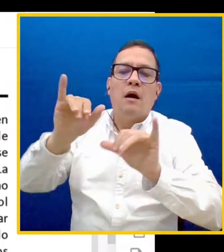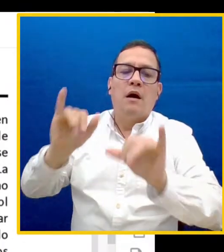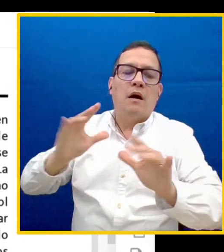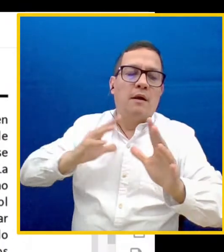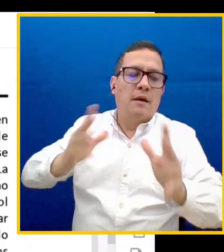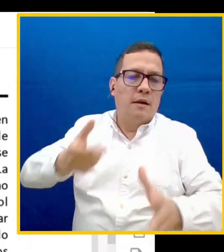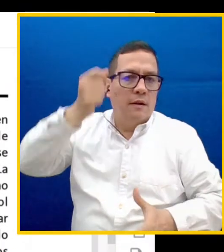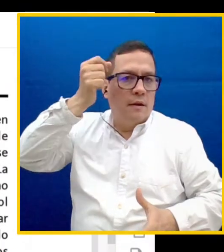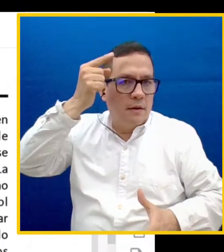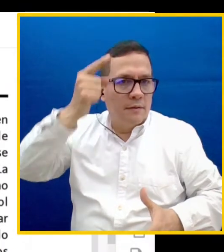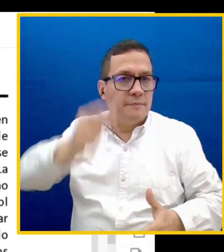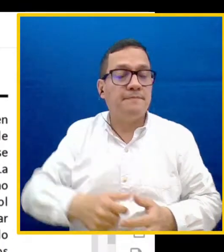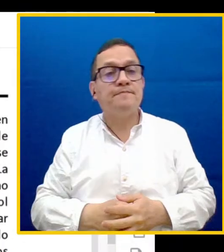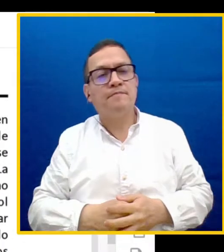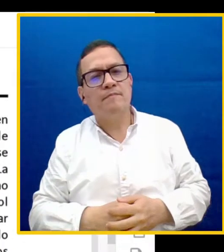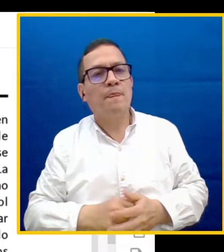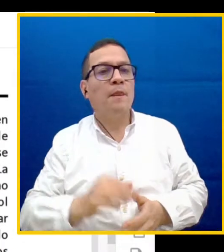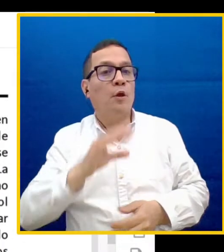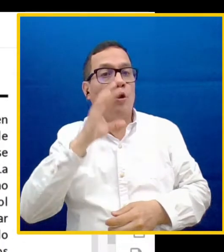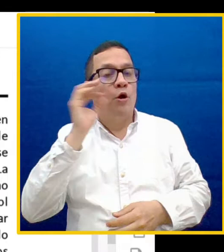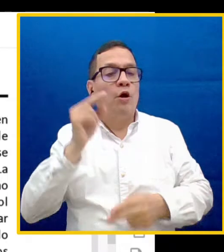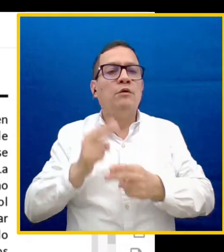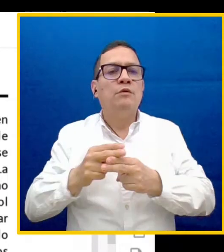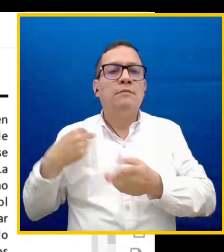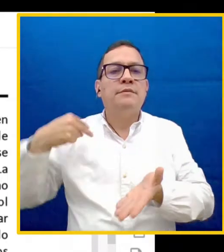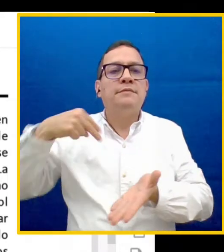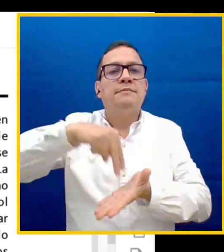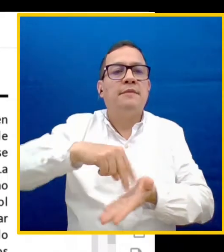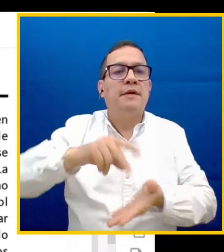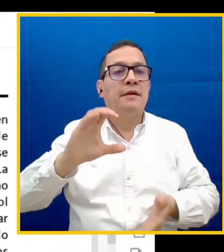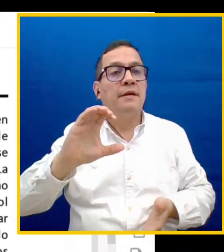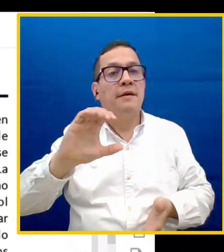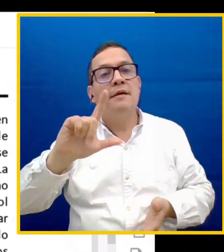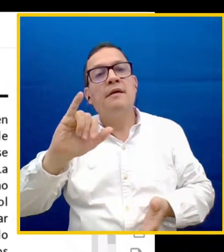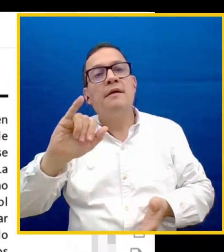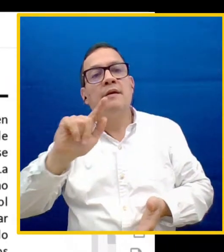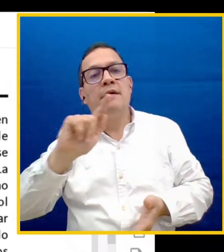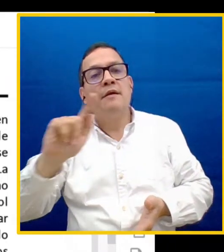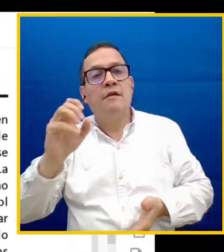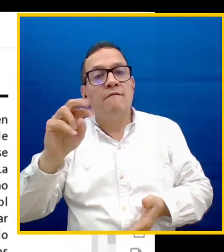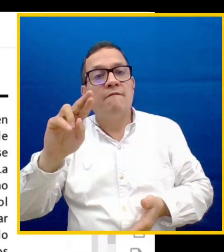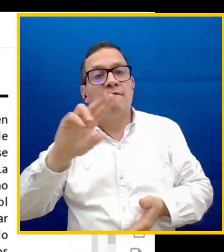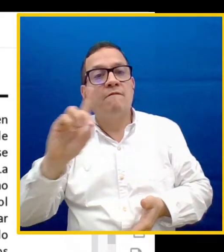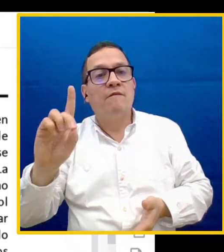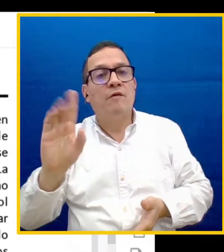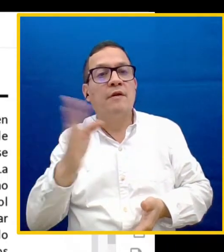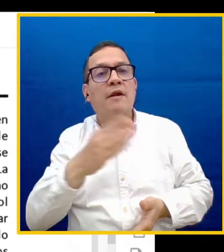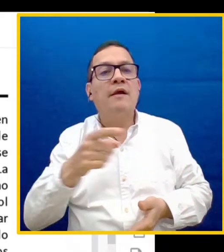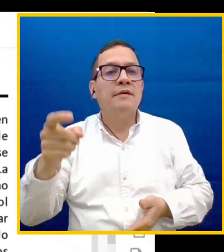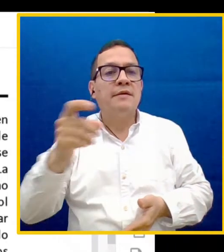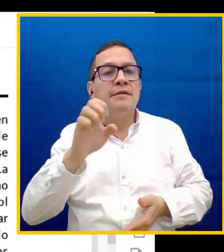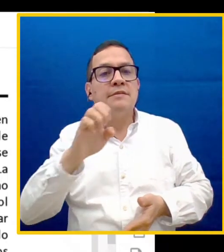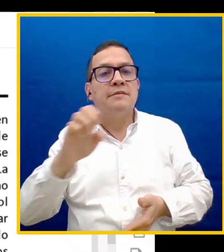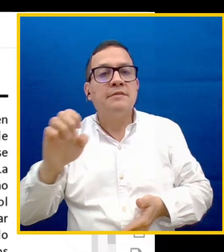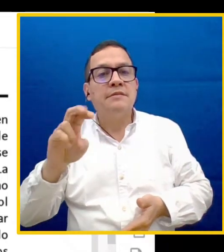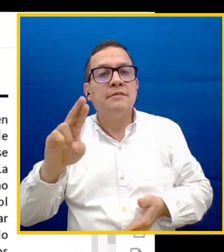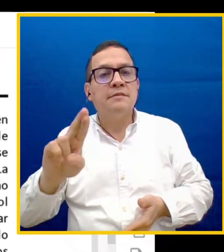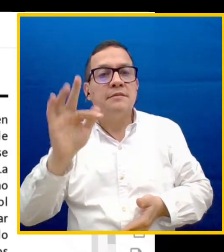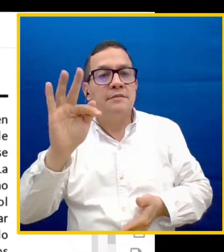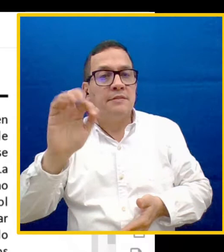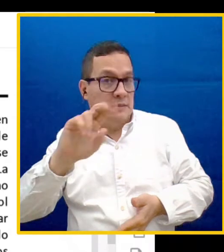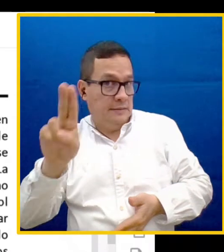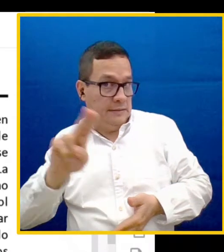Clifford Geertz En su libro La interpretación de